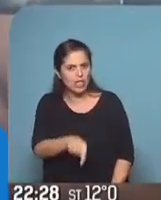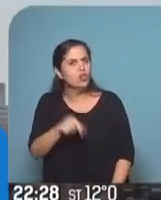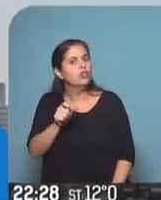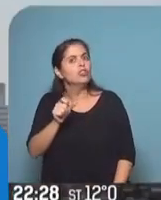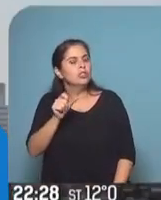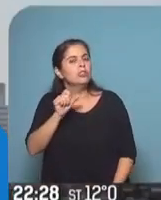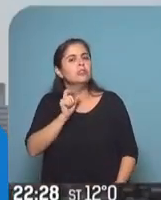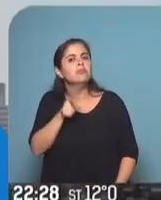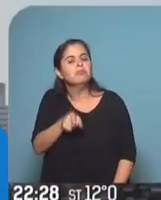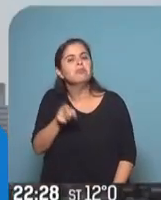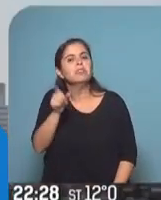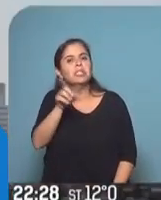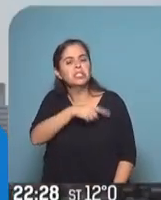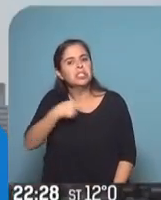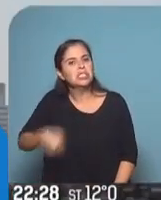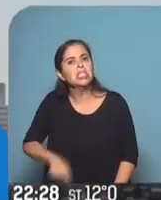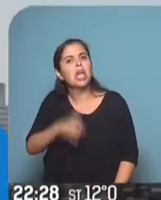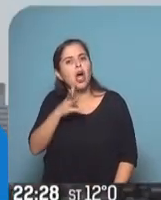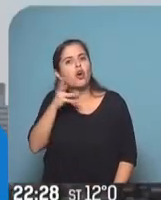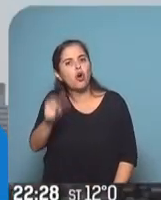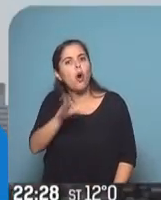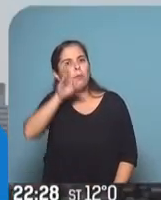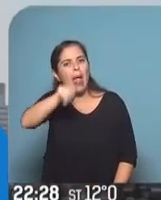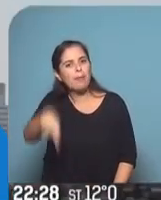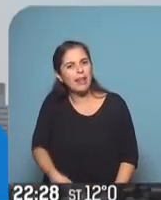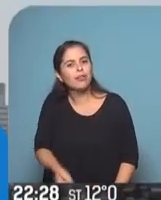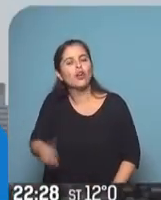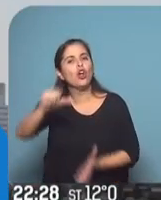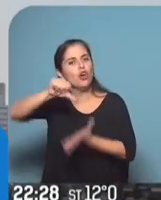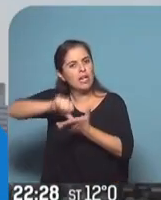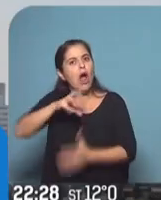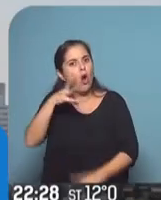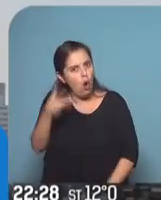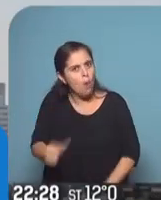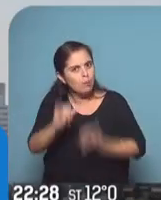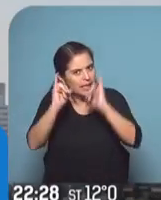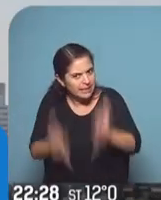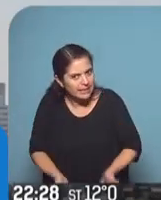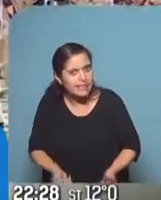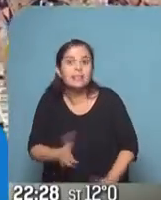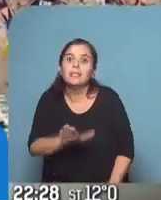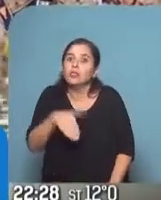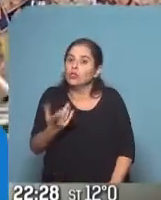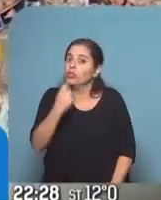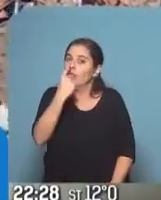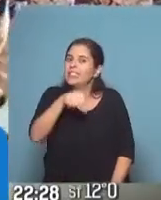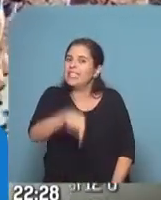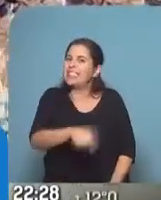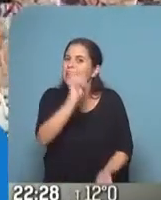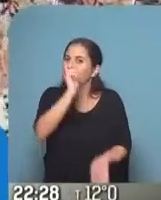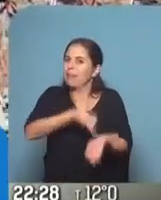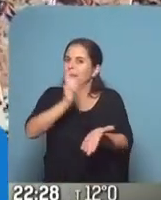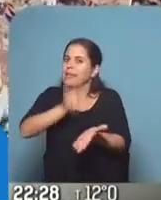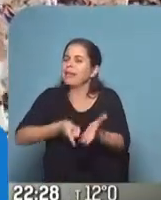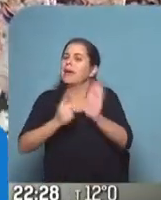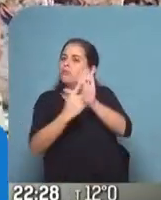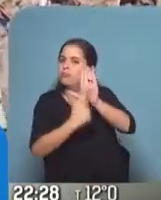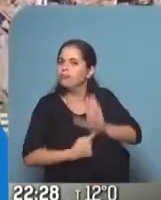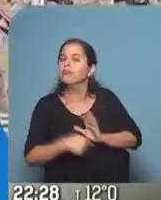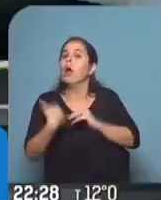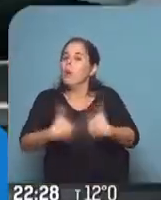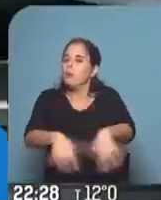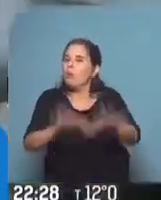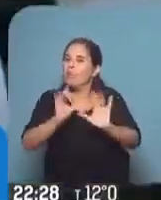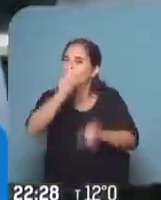iraní, advirtió que estas políticas podrían abrir la caja de Pandora de Medio Oriente. Pero no solo los rivales de Washington, sino